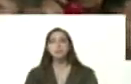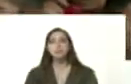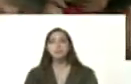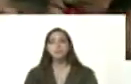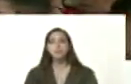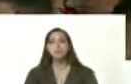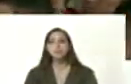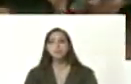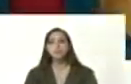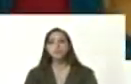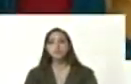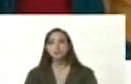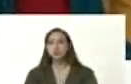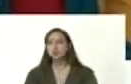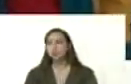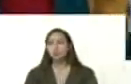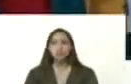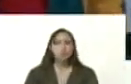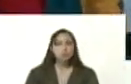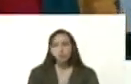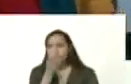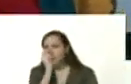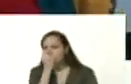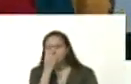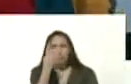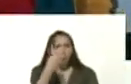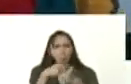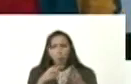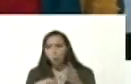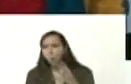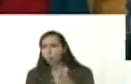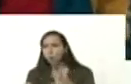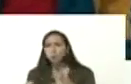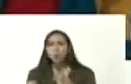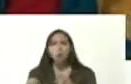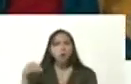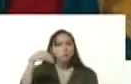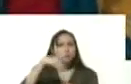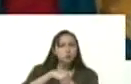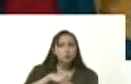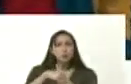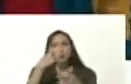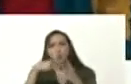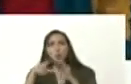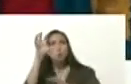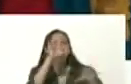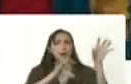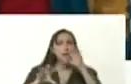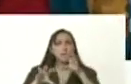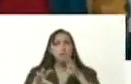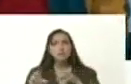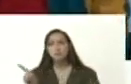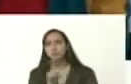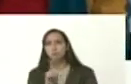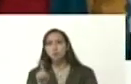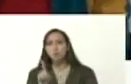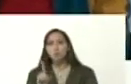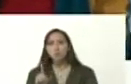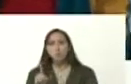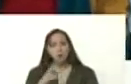en los asuntos internos de nadie y exigimos que nadie se meta en los asuntos internos de los venezolanos y las venezolanas.